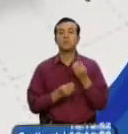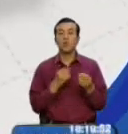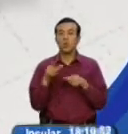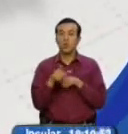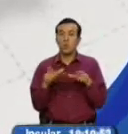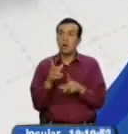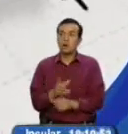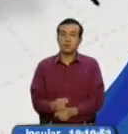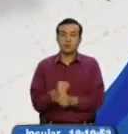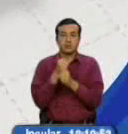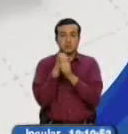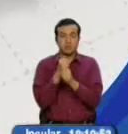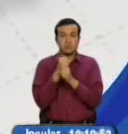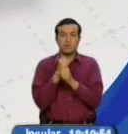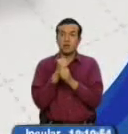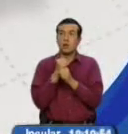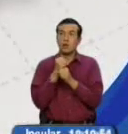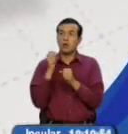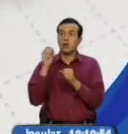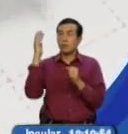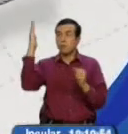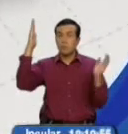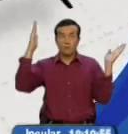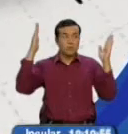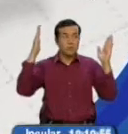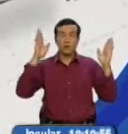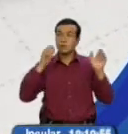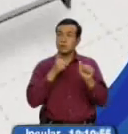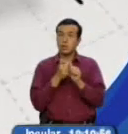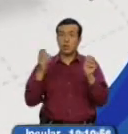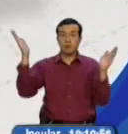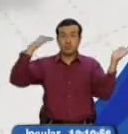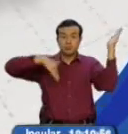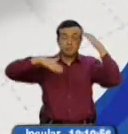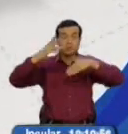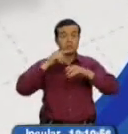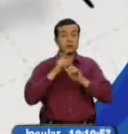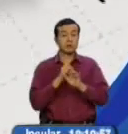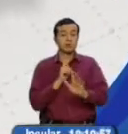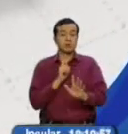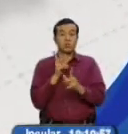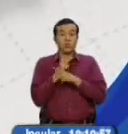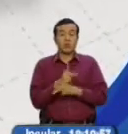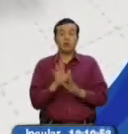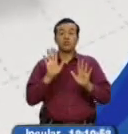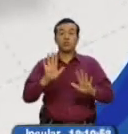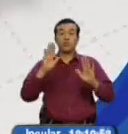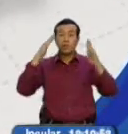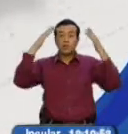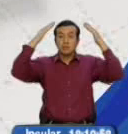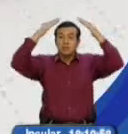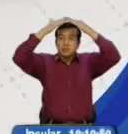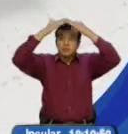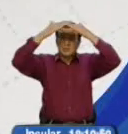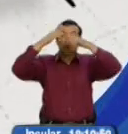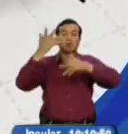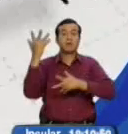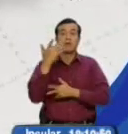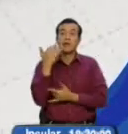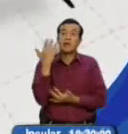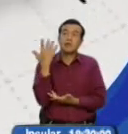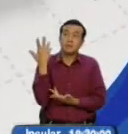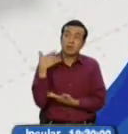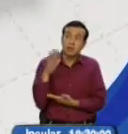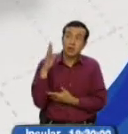un lugar seguro. Aléjese de las ventanas y de los objetos que puedan caerse. Cúbrase la cabeza con sus brazos y espere a que